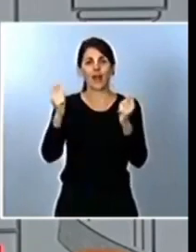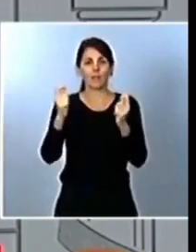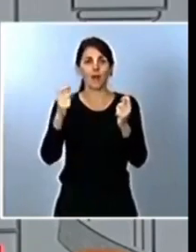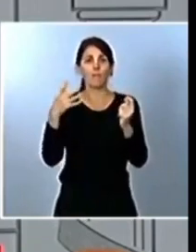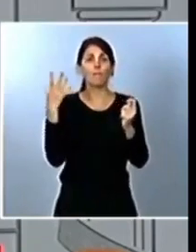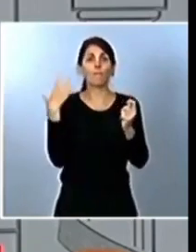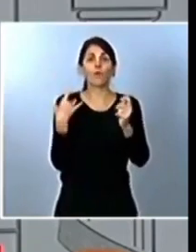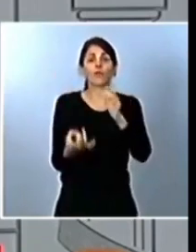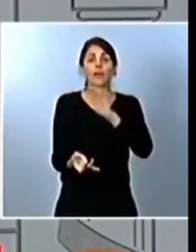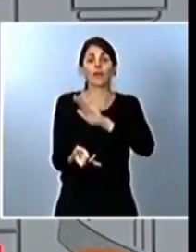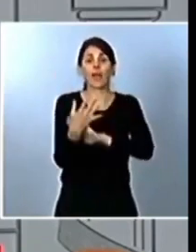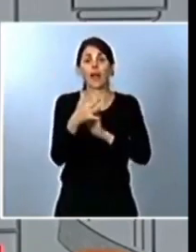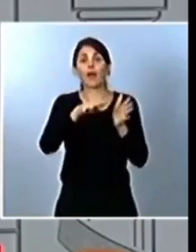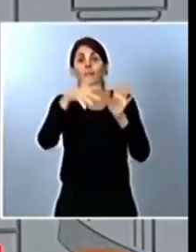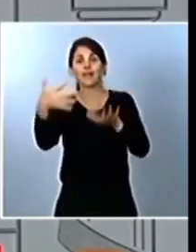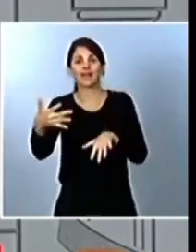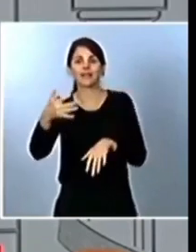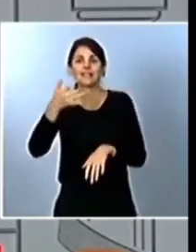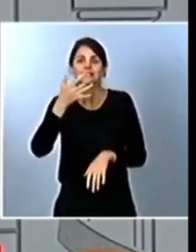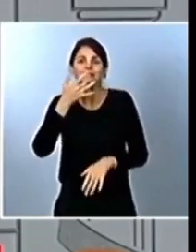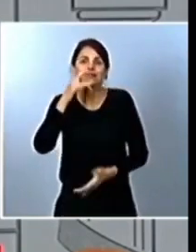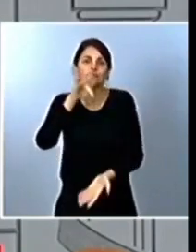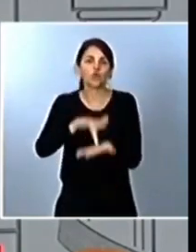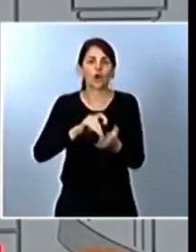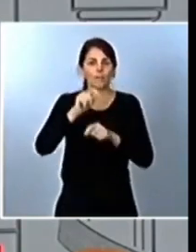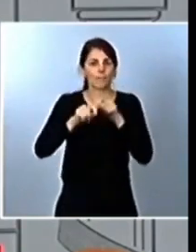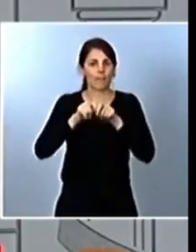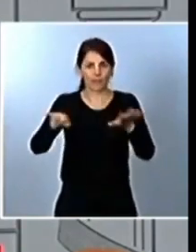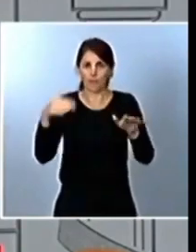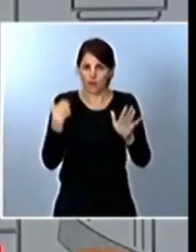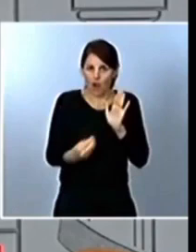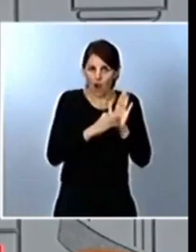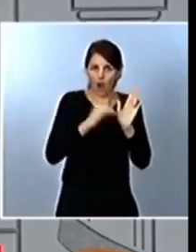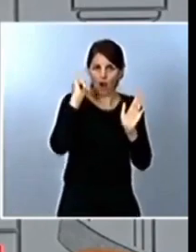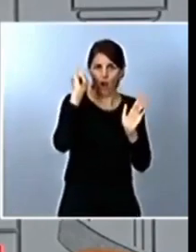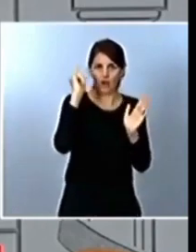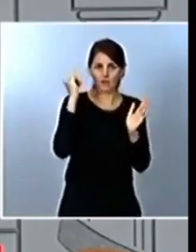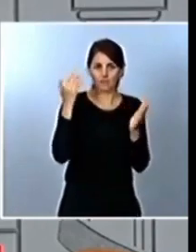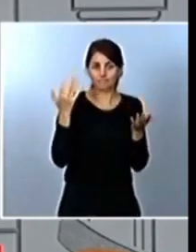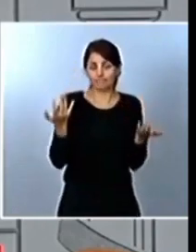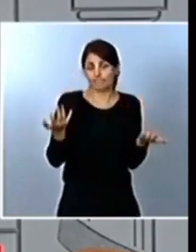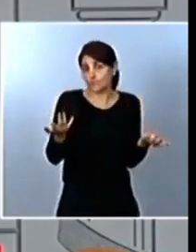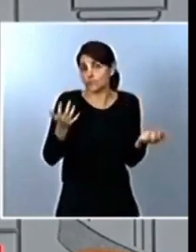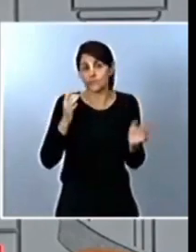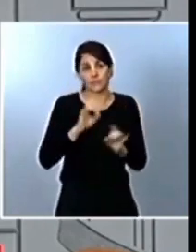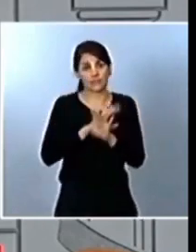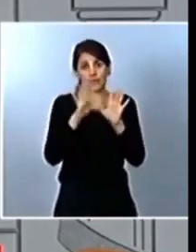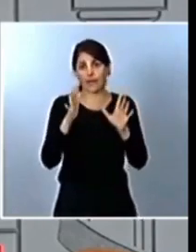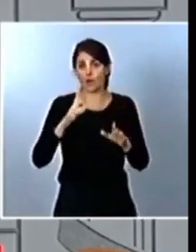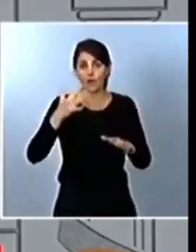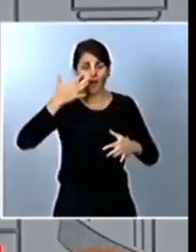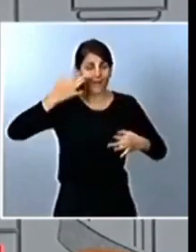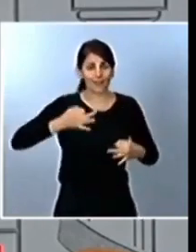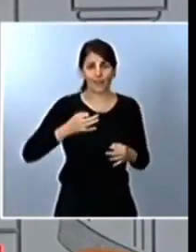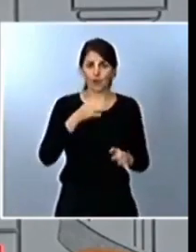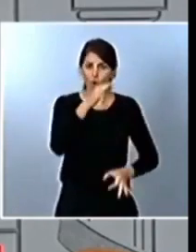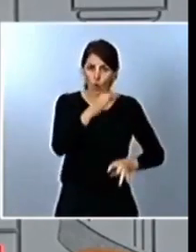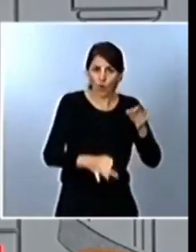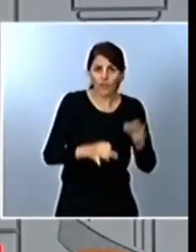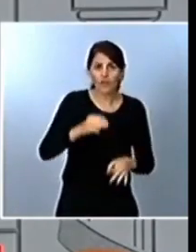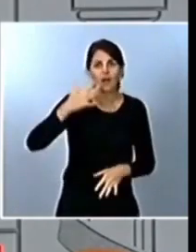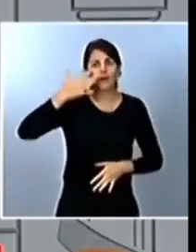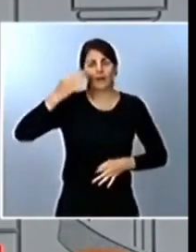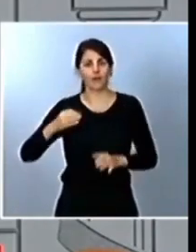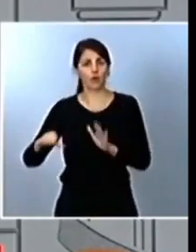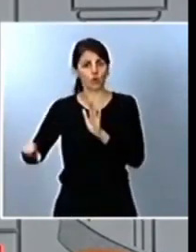viviendo, y por tanto creemos que no solamente la realidad jurídico-constitucional, sino también la experiencia acumulada durante